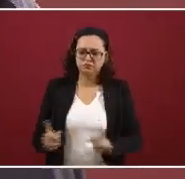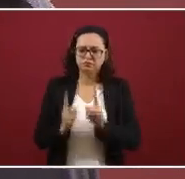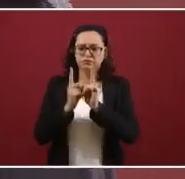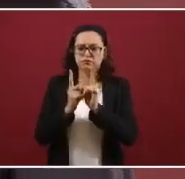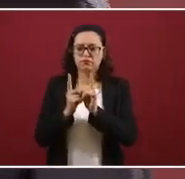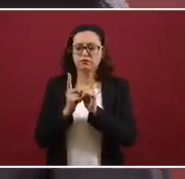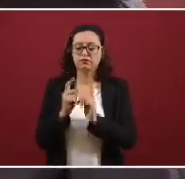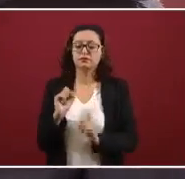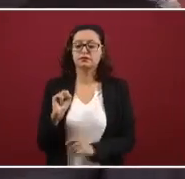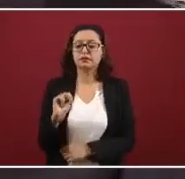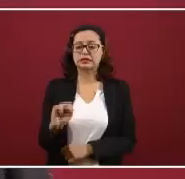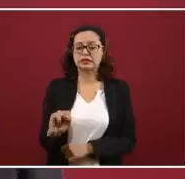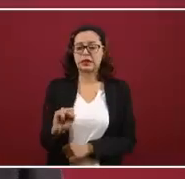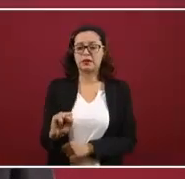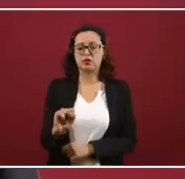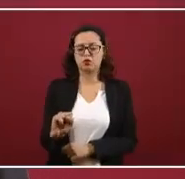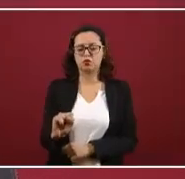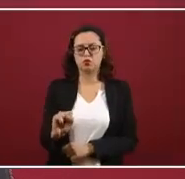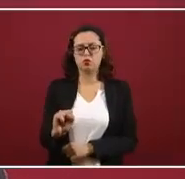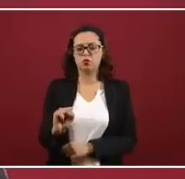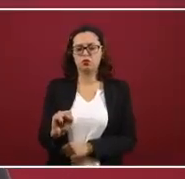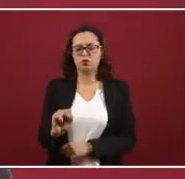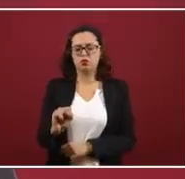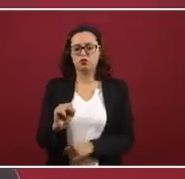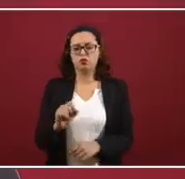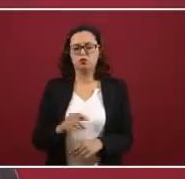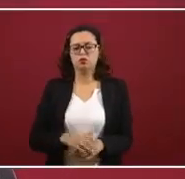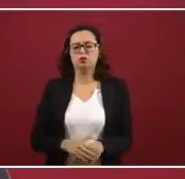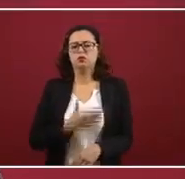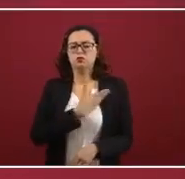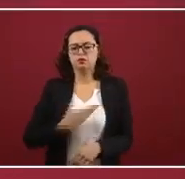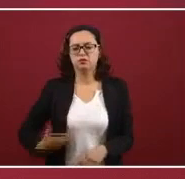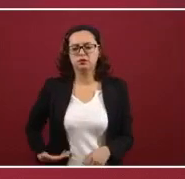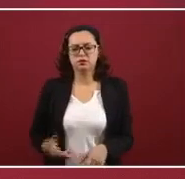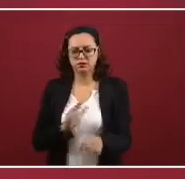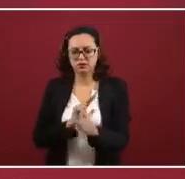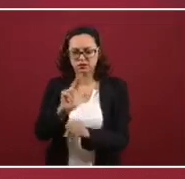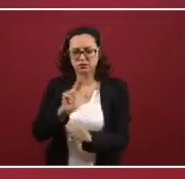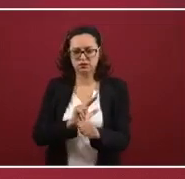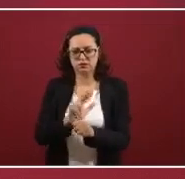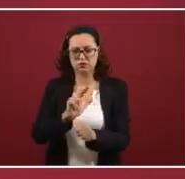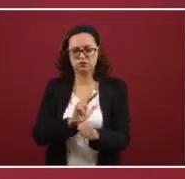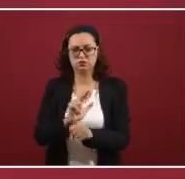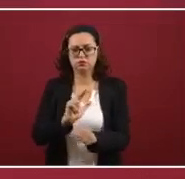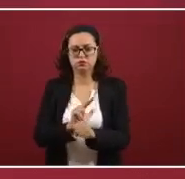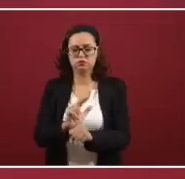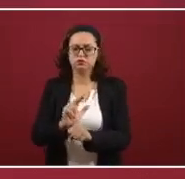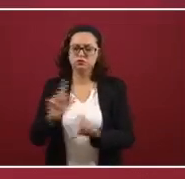este sábado con el presidente de Honduras